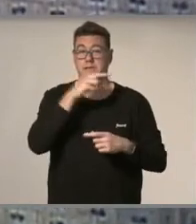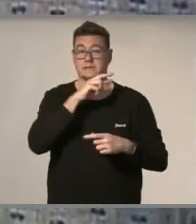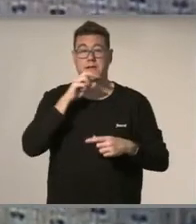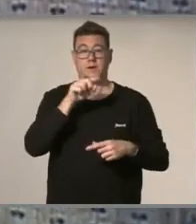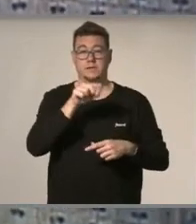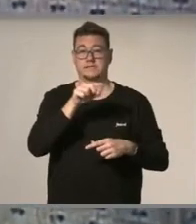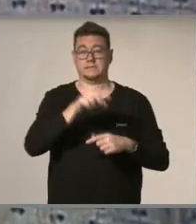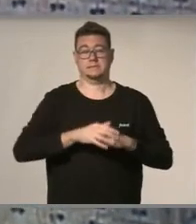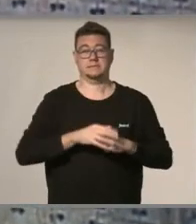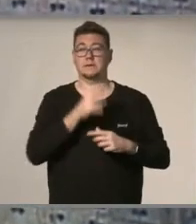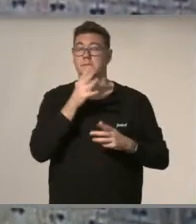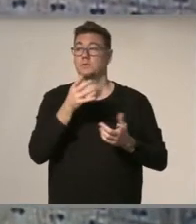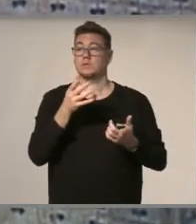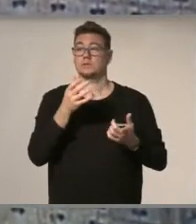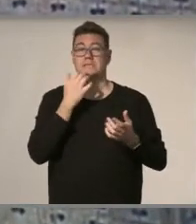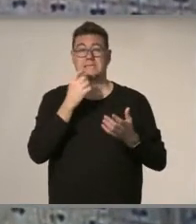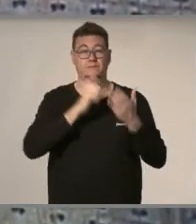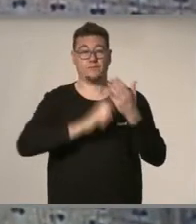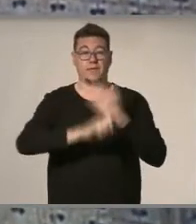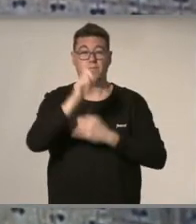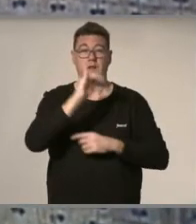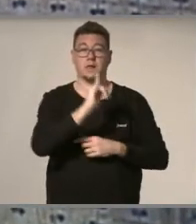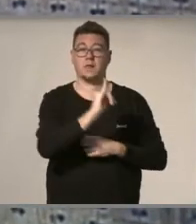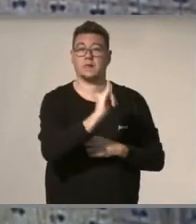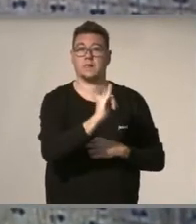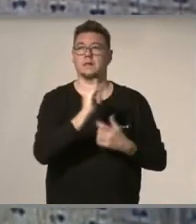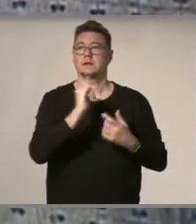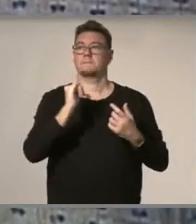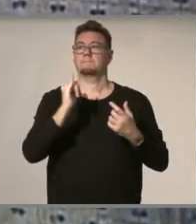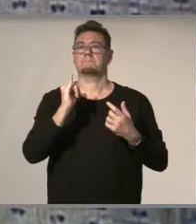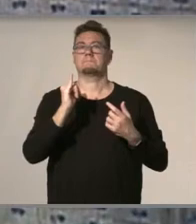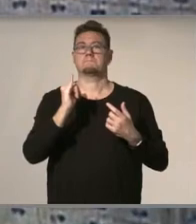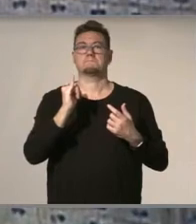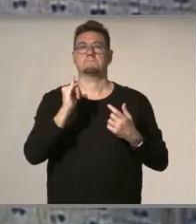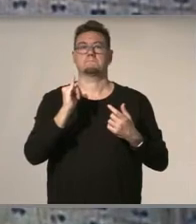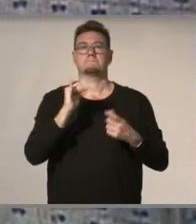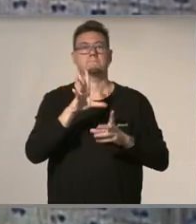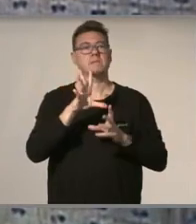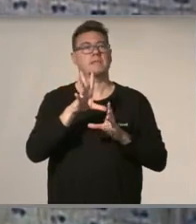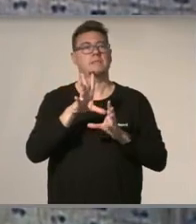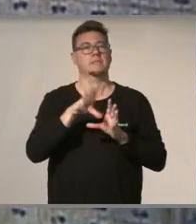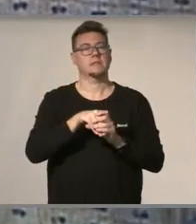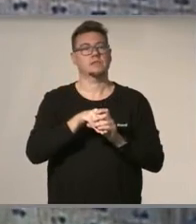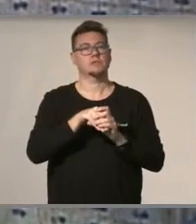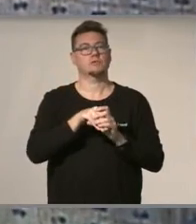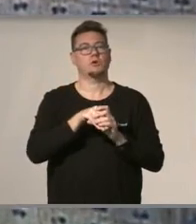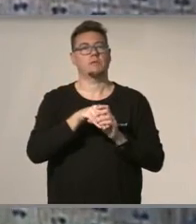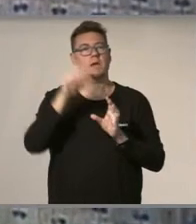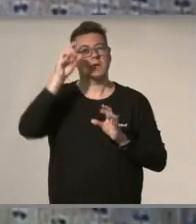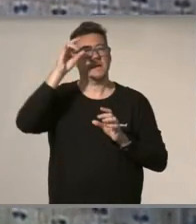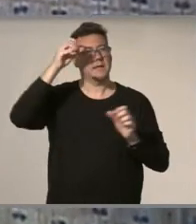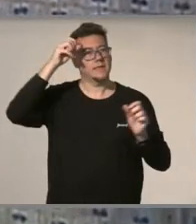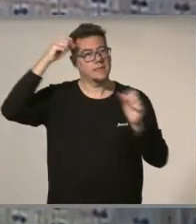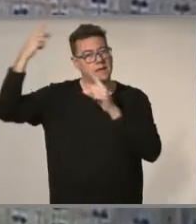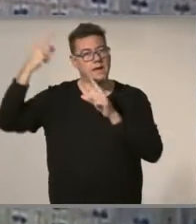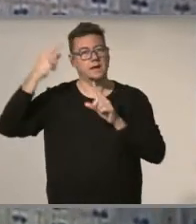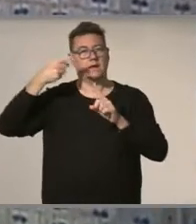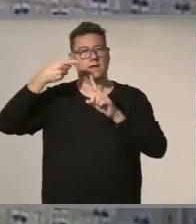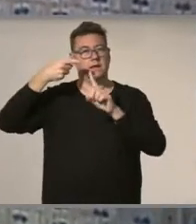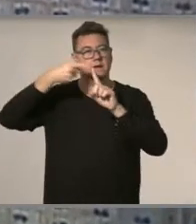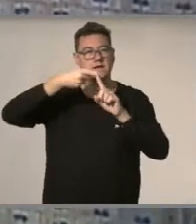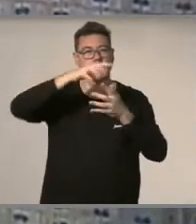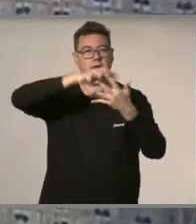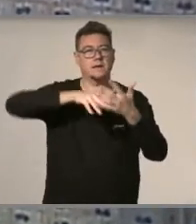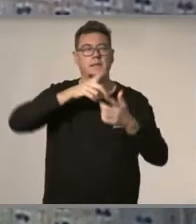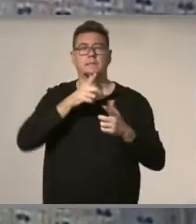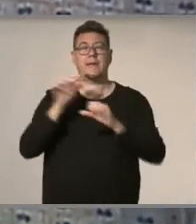valores. Por eso que haya una fundación que ponga dentro de su idea, de su ideario, esa defensa